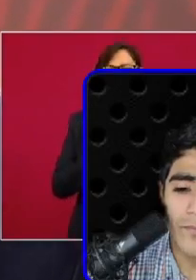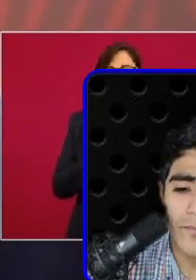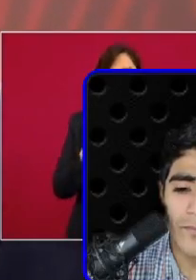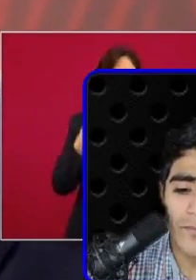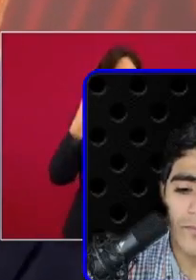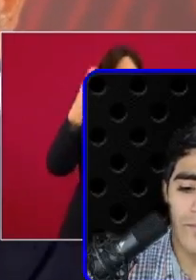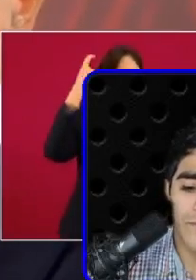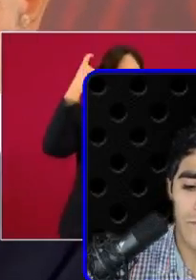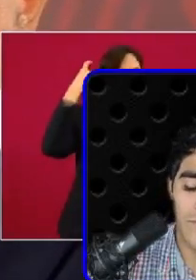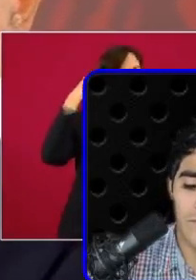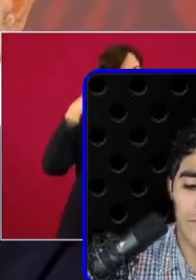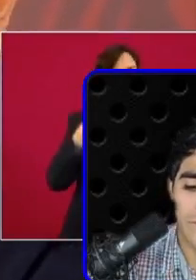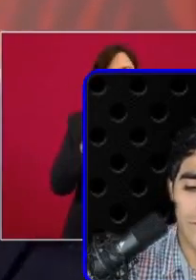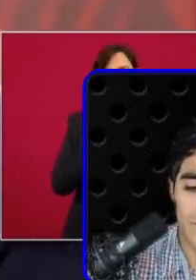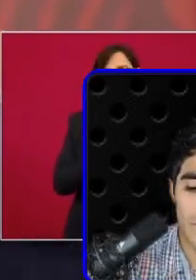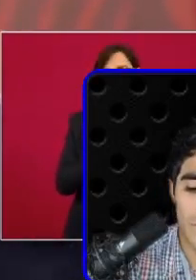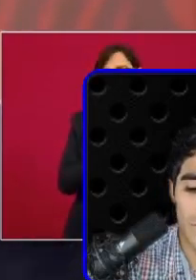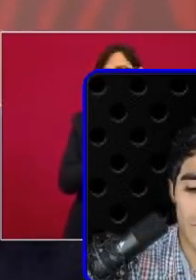humillante